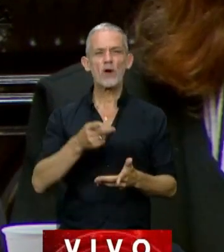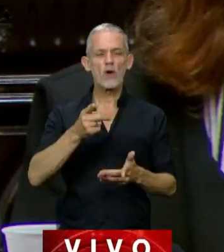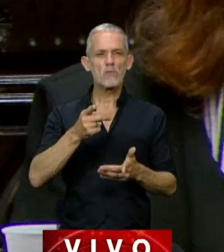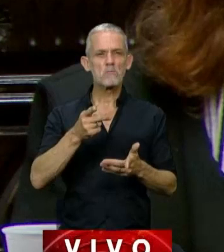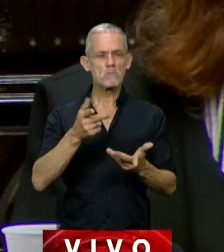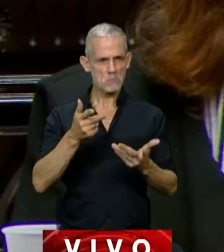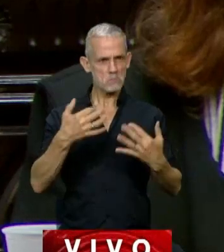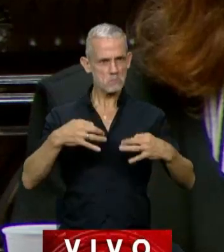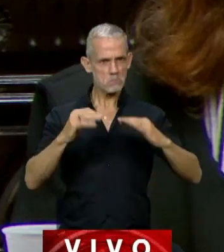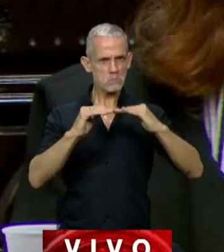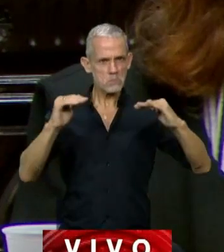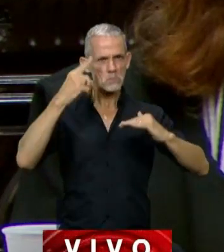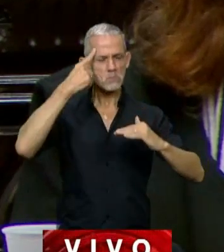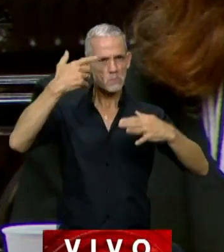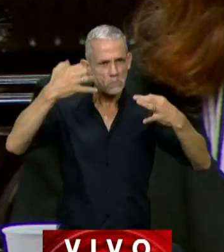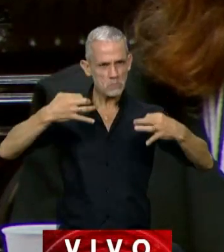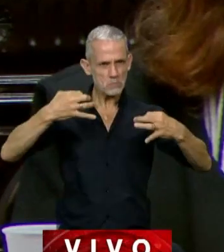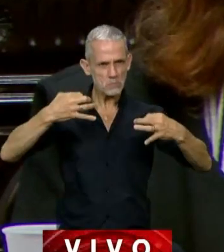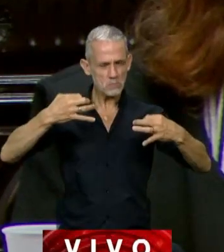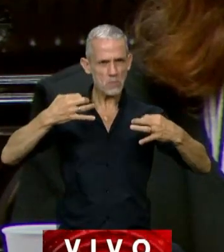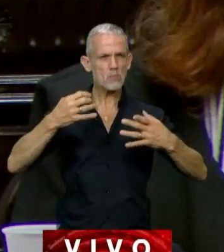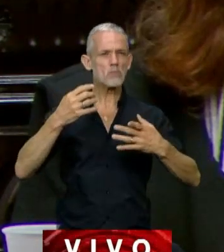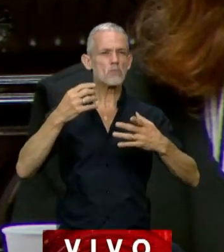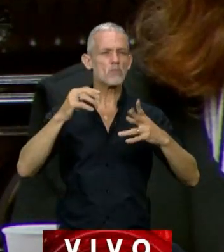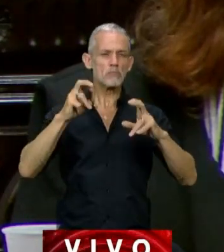nivel de racionalidad, algo que